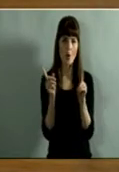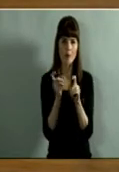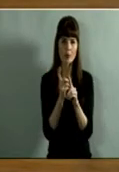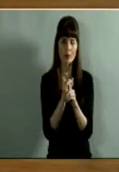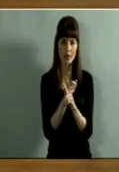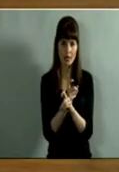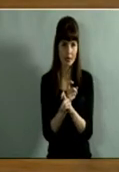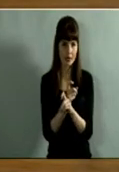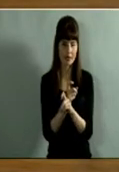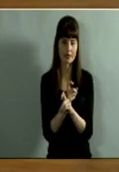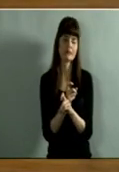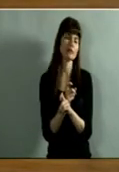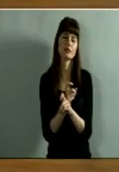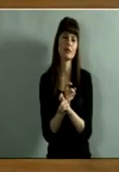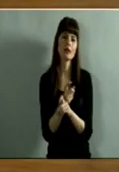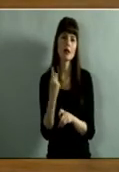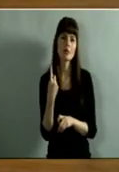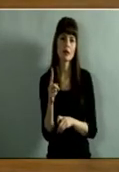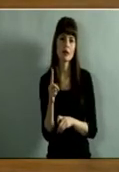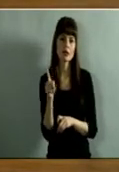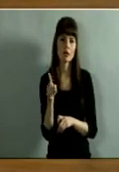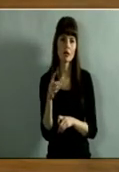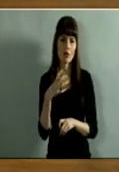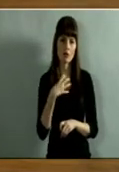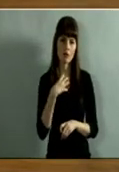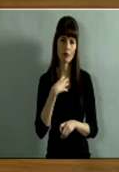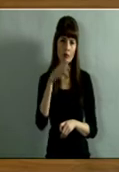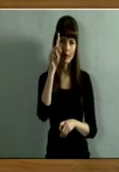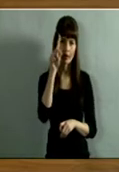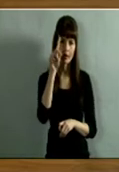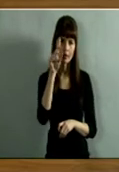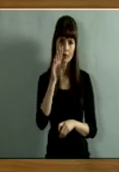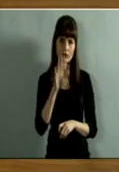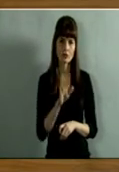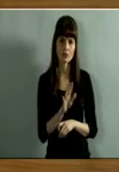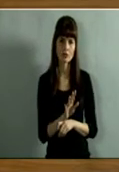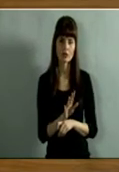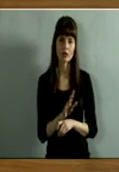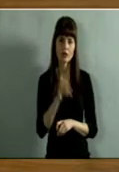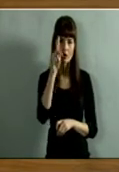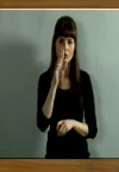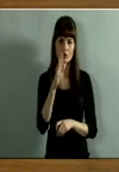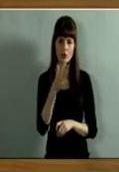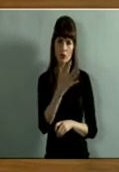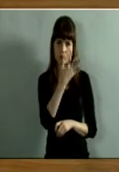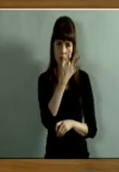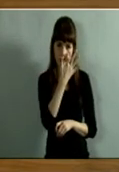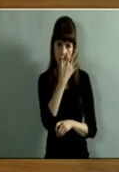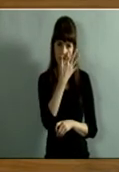1991, confiando en Dios, siempre clamaba a Dios que Dios le dé la luz necesaria a ese ojo, porque